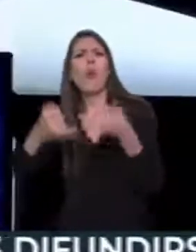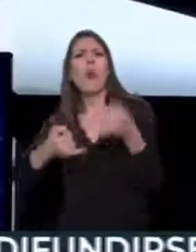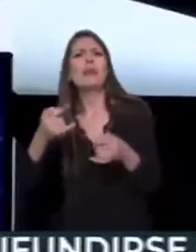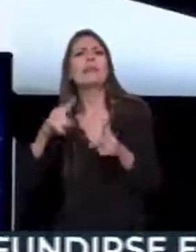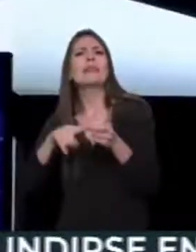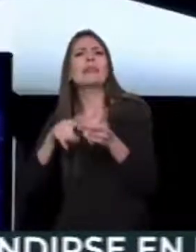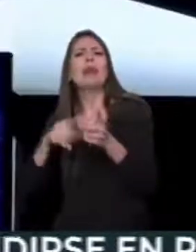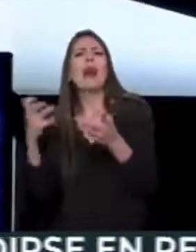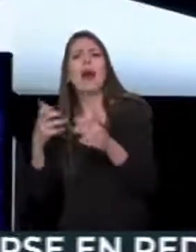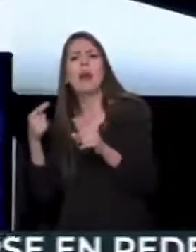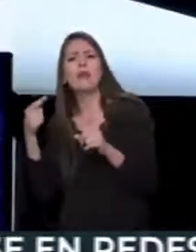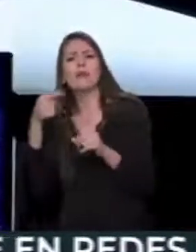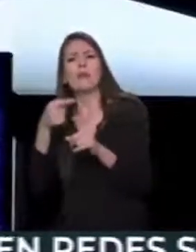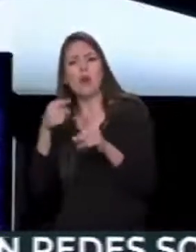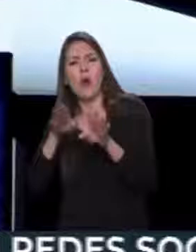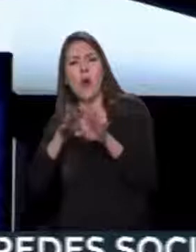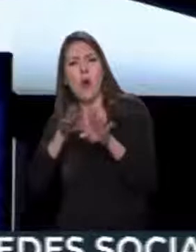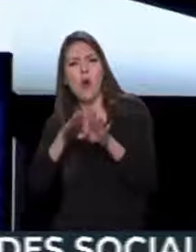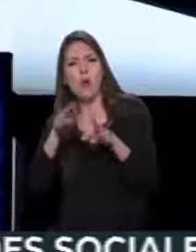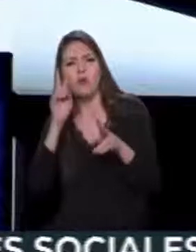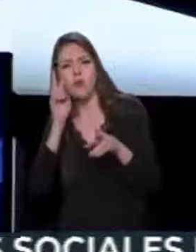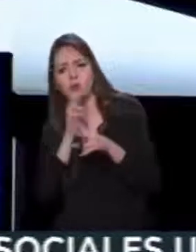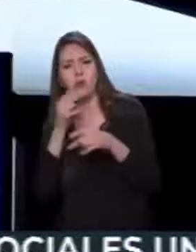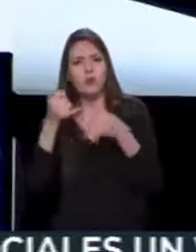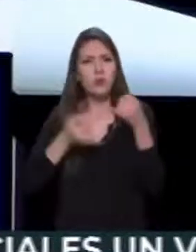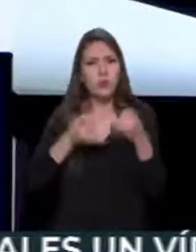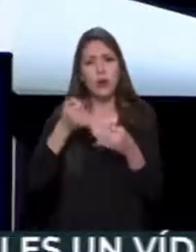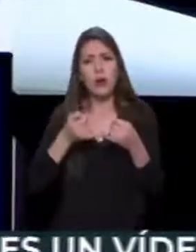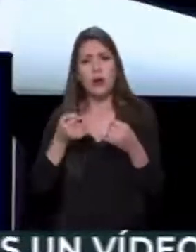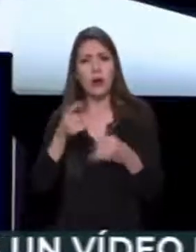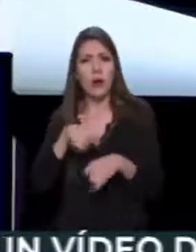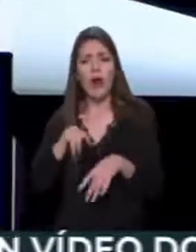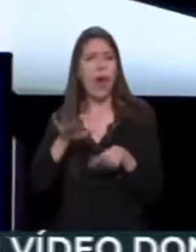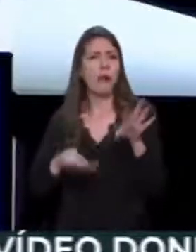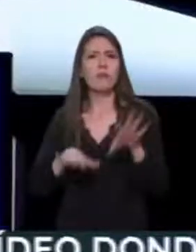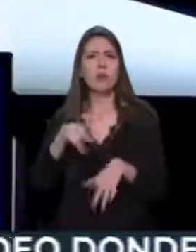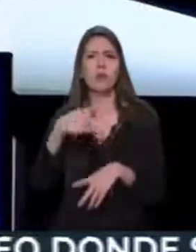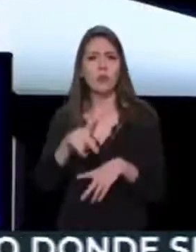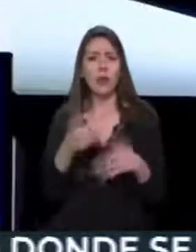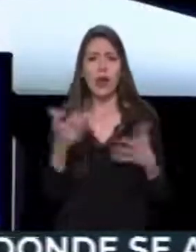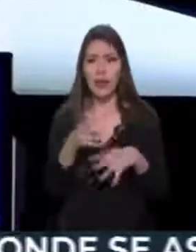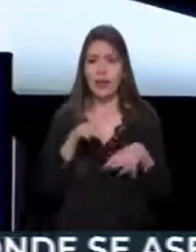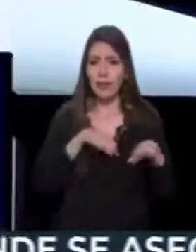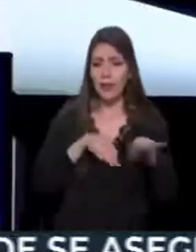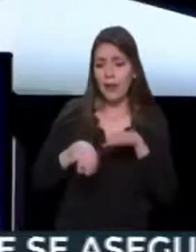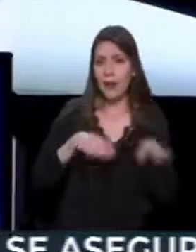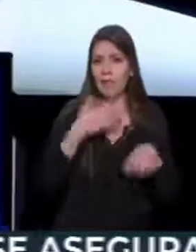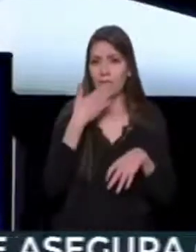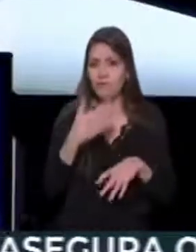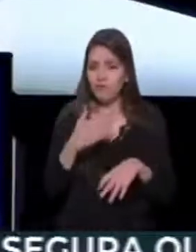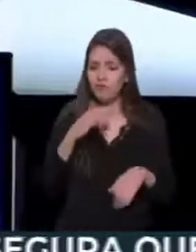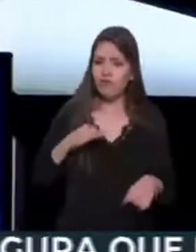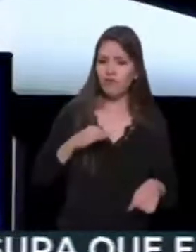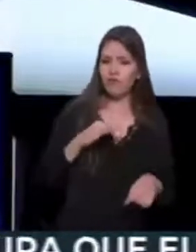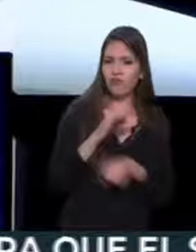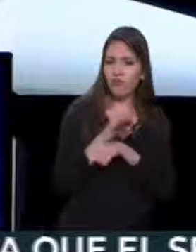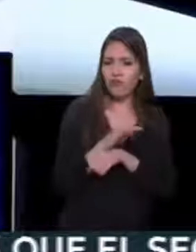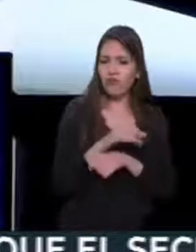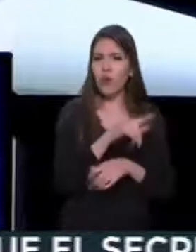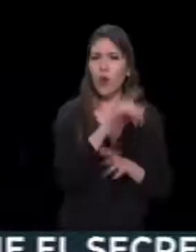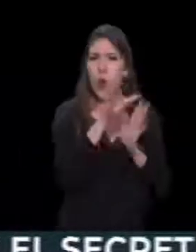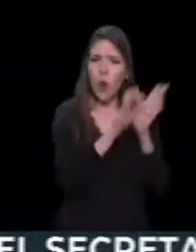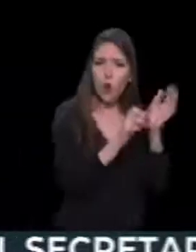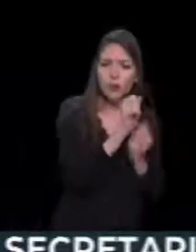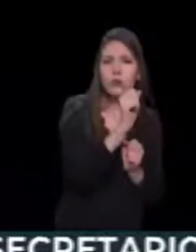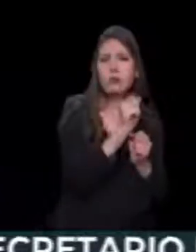cuando los impartidores de justicia no necesariamente llevan su labor a cabo defendiendo a la Constitución, a la nación y